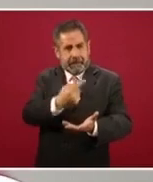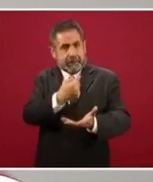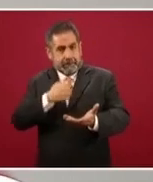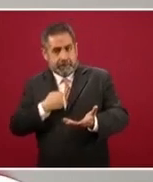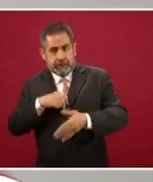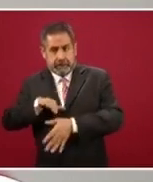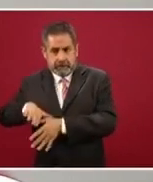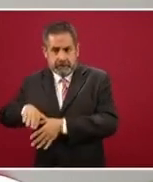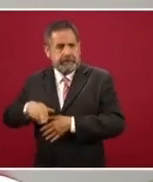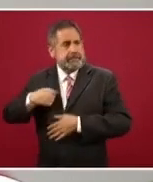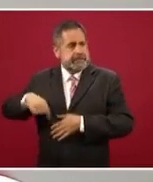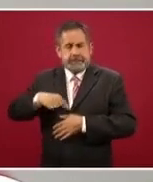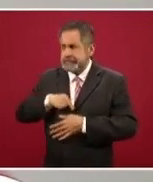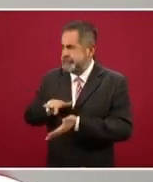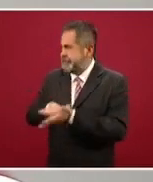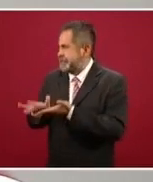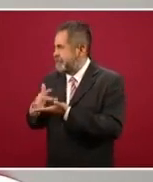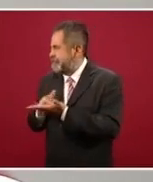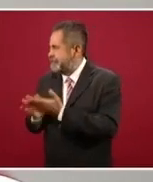apoyarnos.